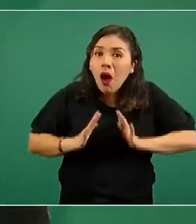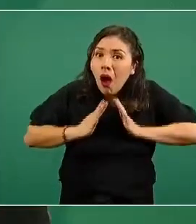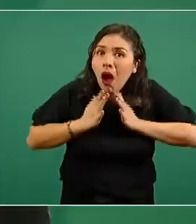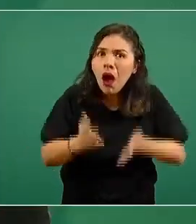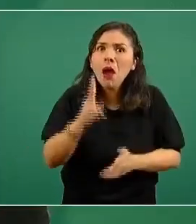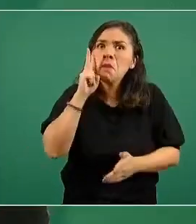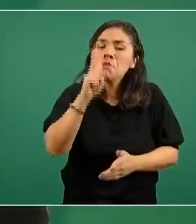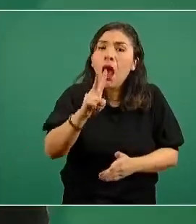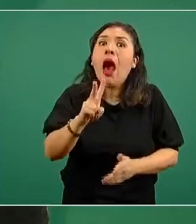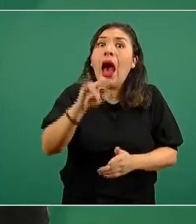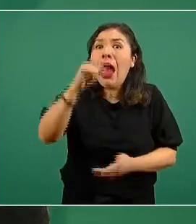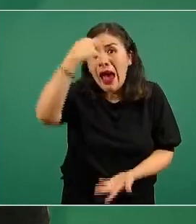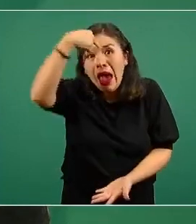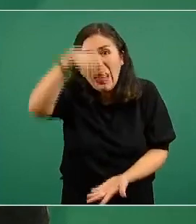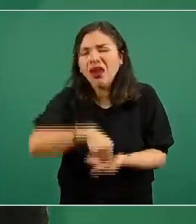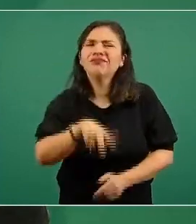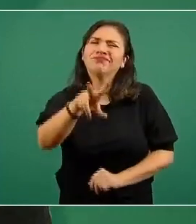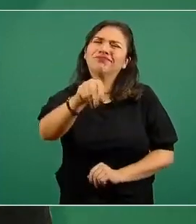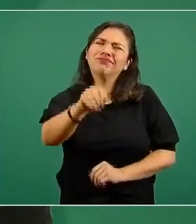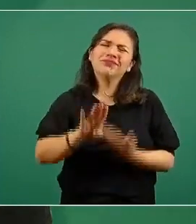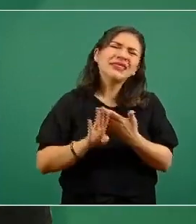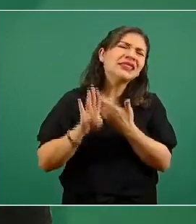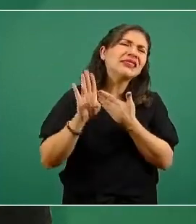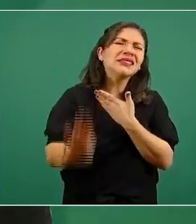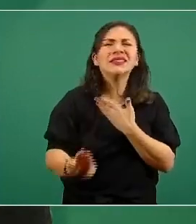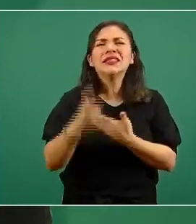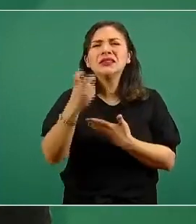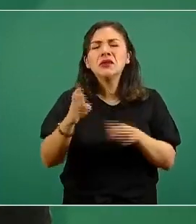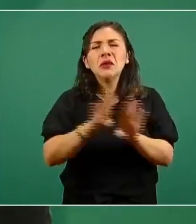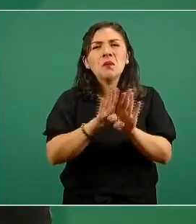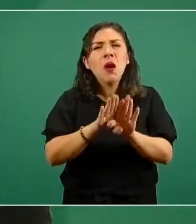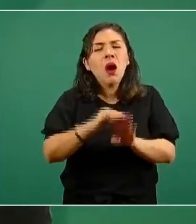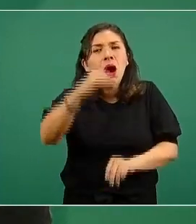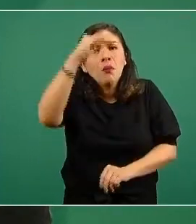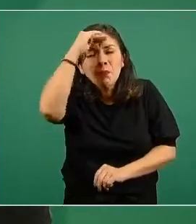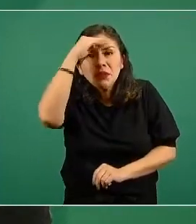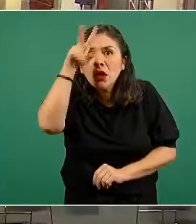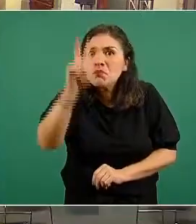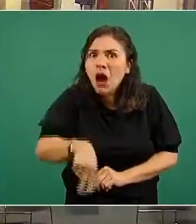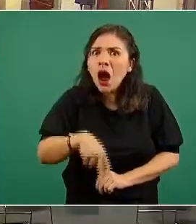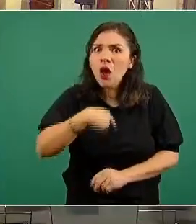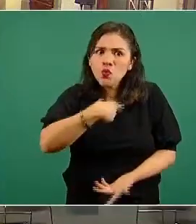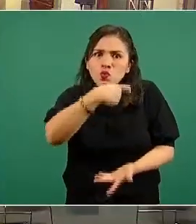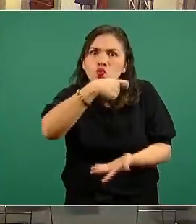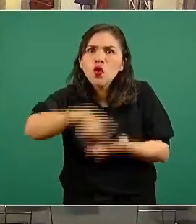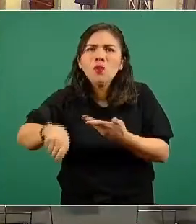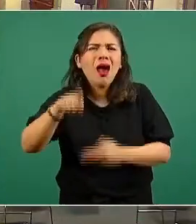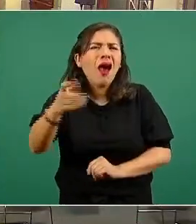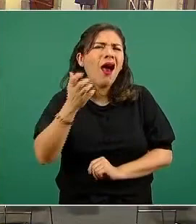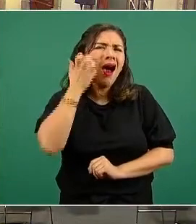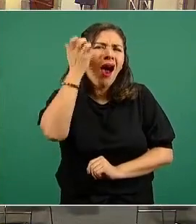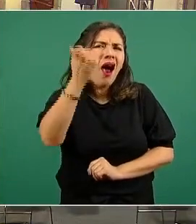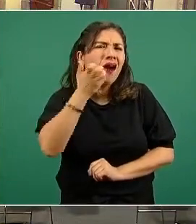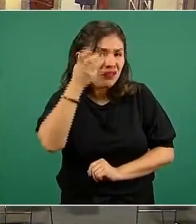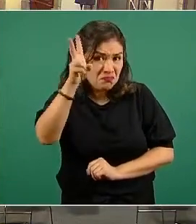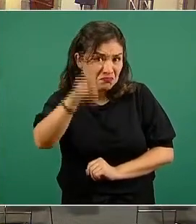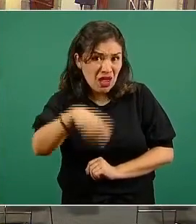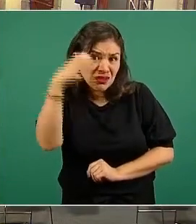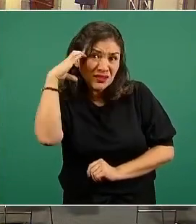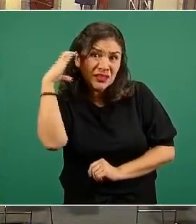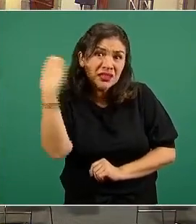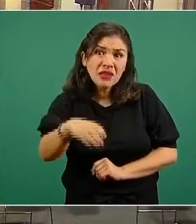dejarse engañar, a evitar caer en manos de estos